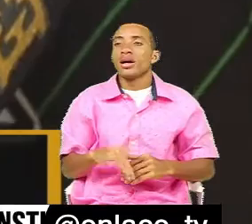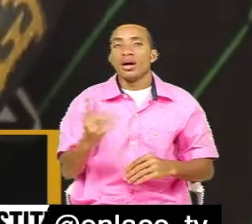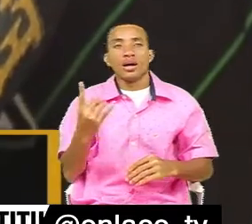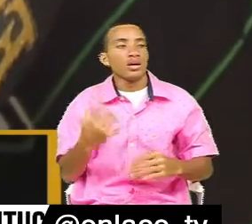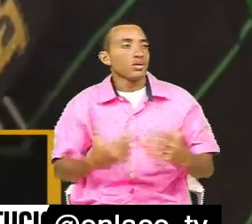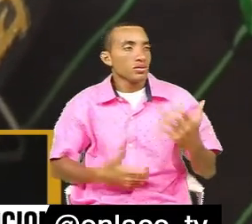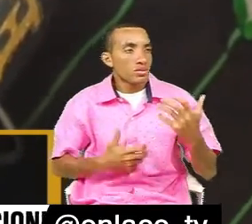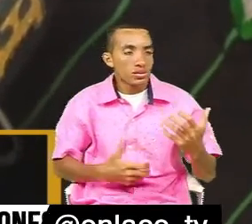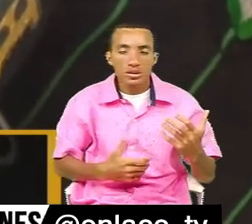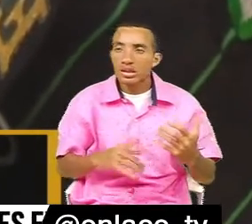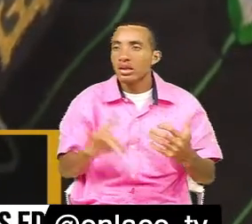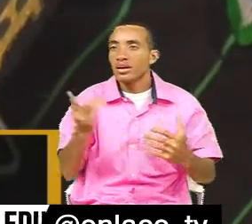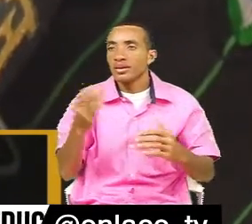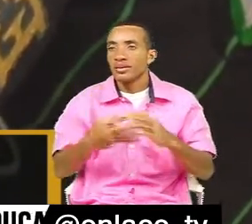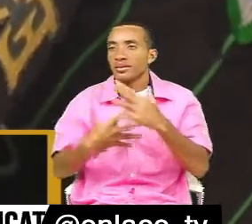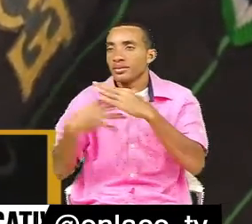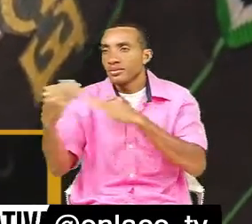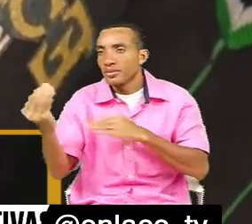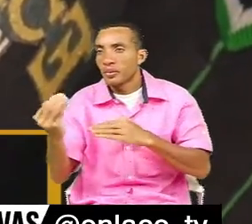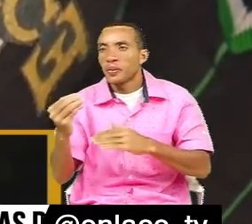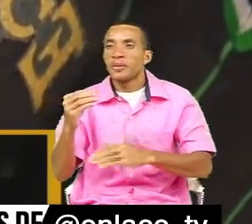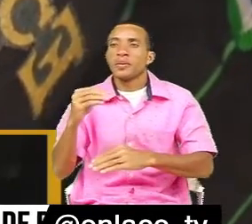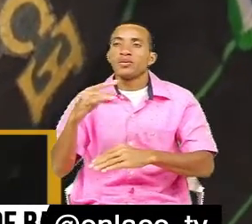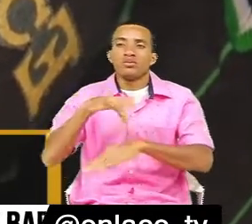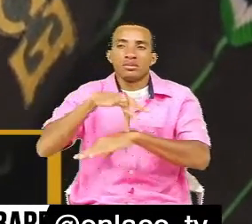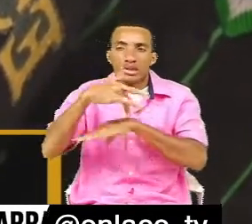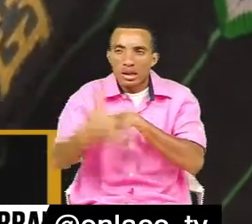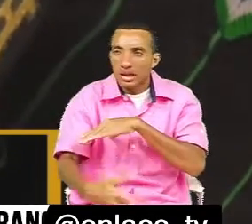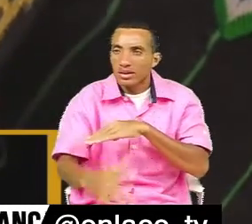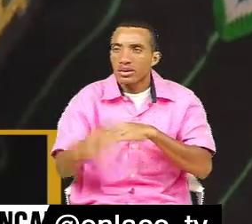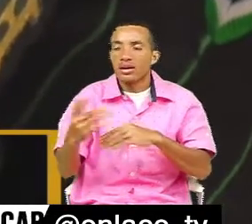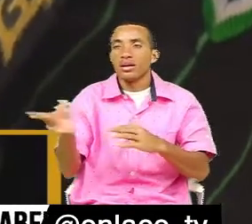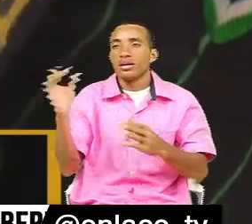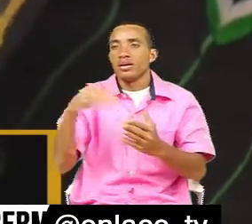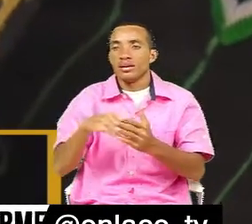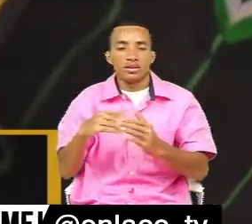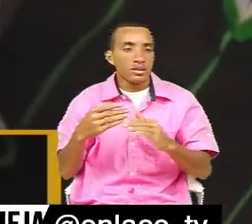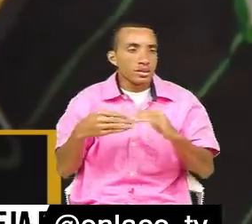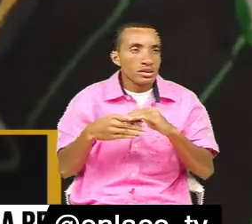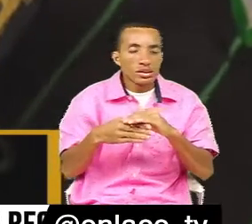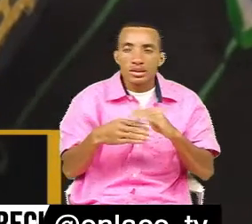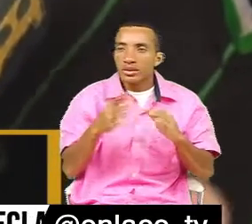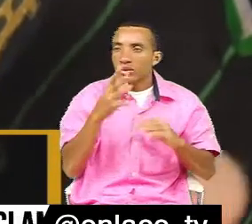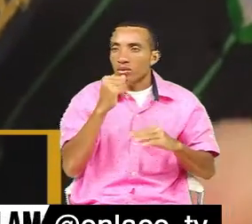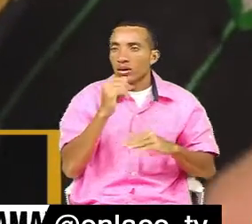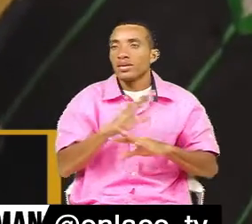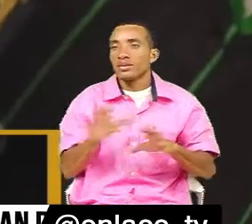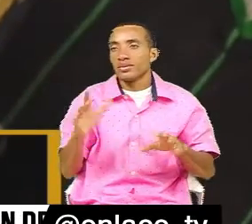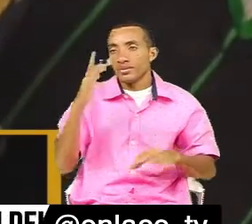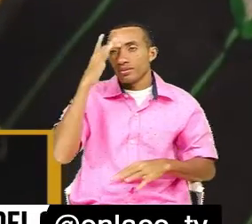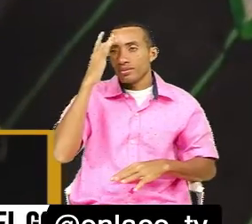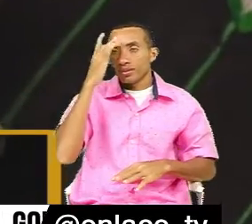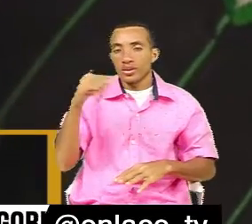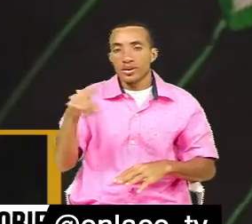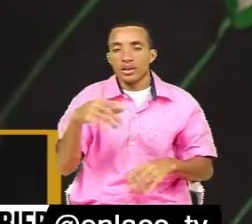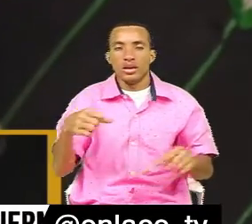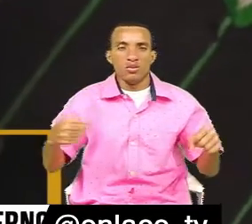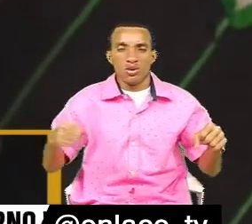si venimos de pronto tarde? No hay ingresos tampoco para la cuadra. ¿Por qué? Porque hay esto que le sabe de